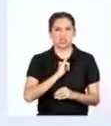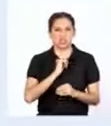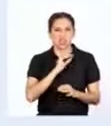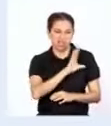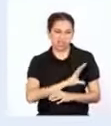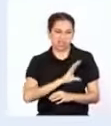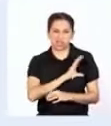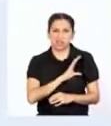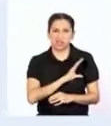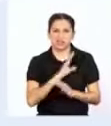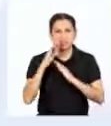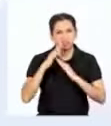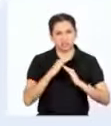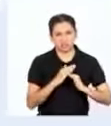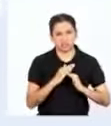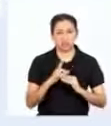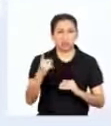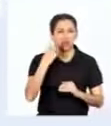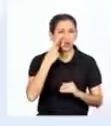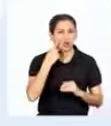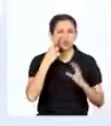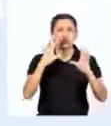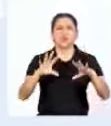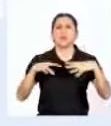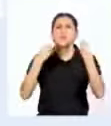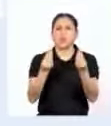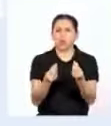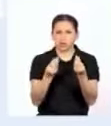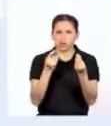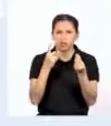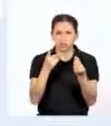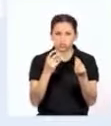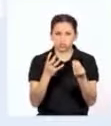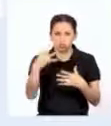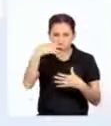discriminatorias. Conocer el fenómeno de la discriminación